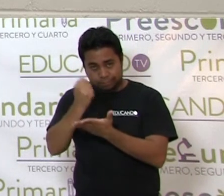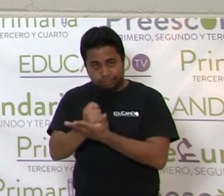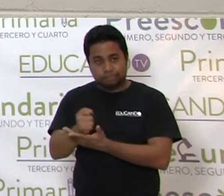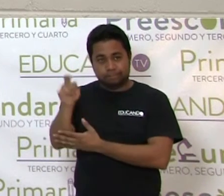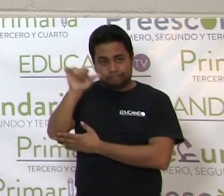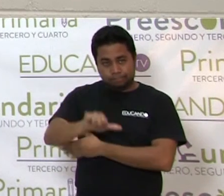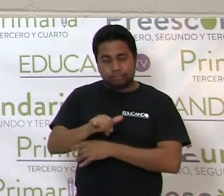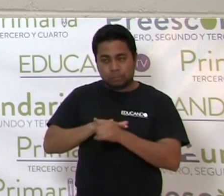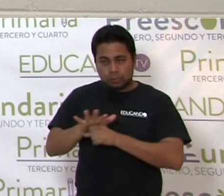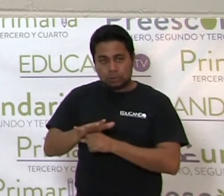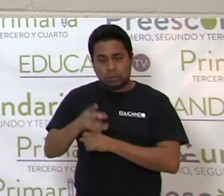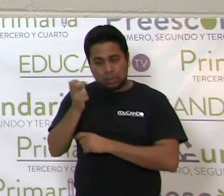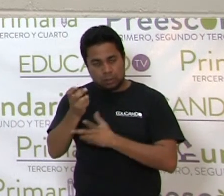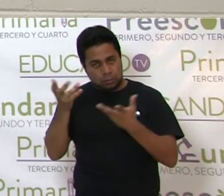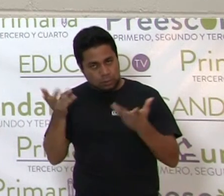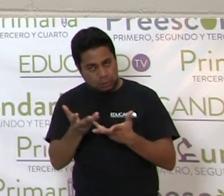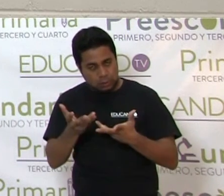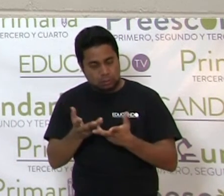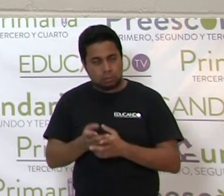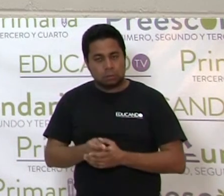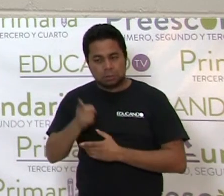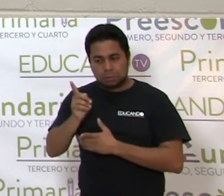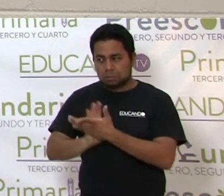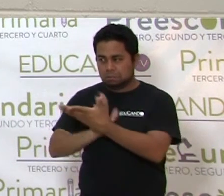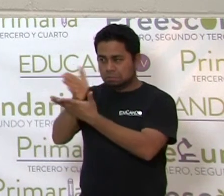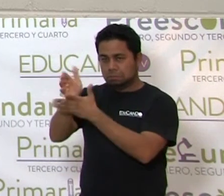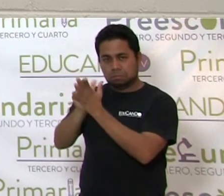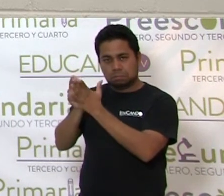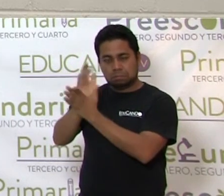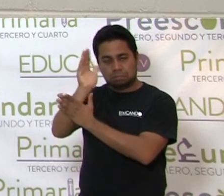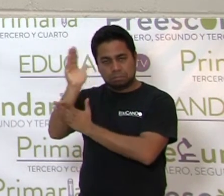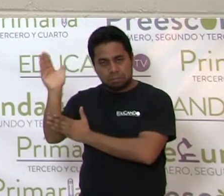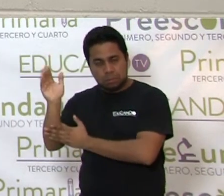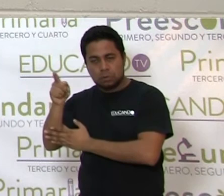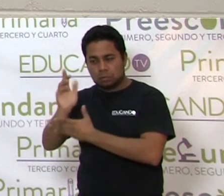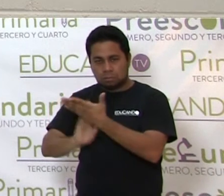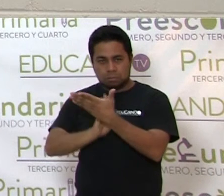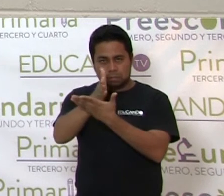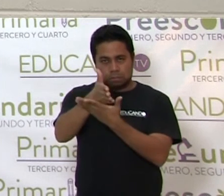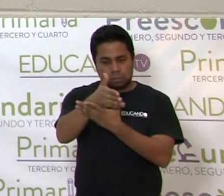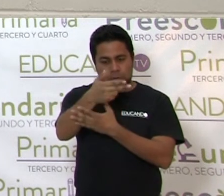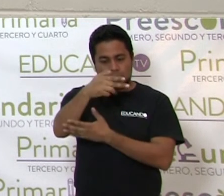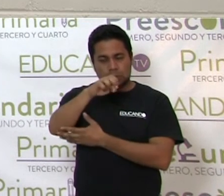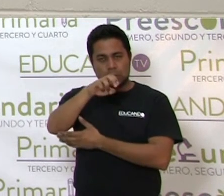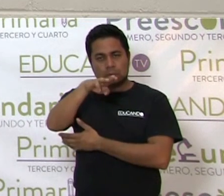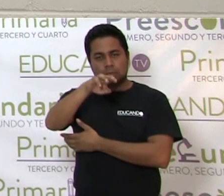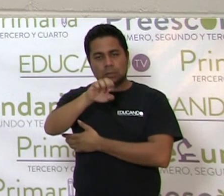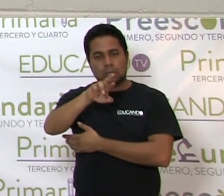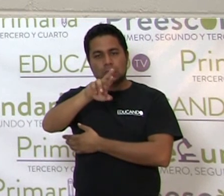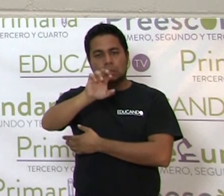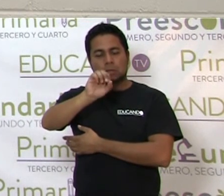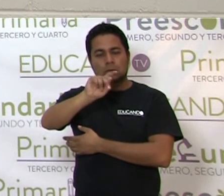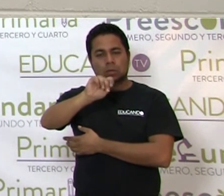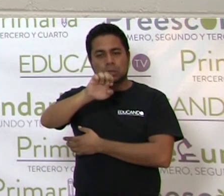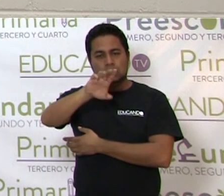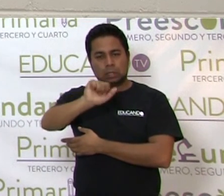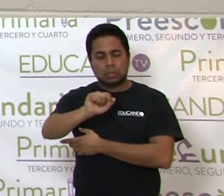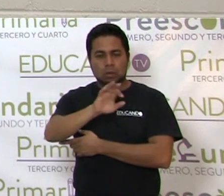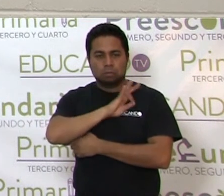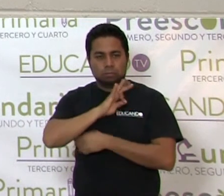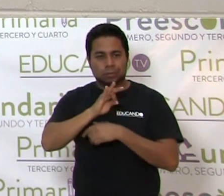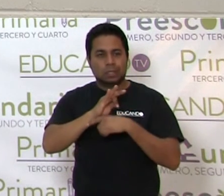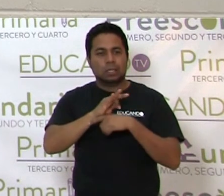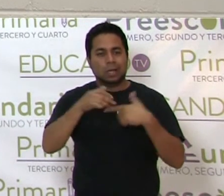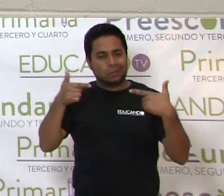es que hagan eso, que vayan a la biblioteca, vayan a la hemeroteca, se metan al Google,